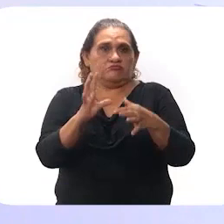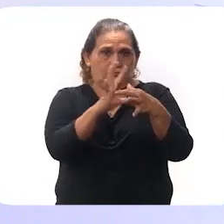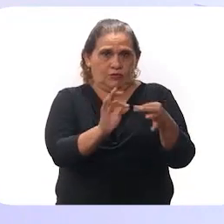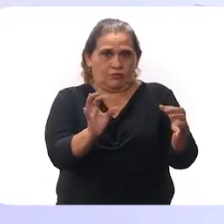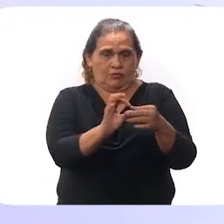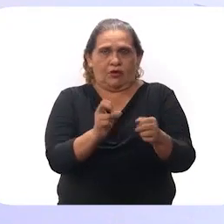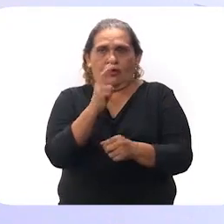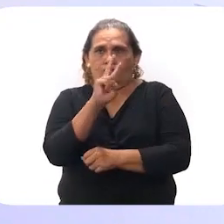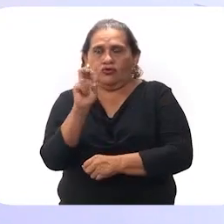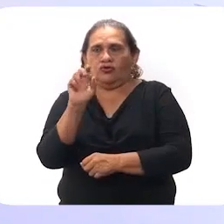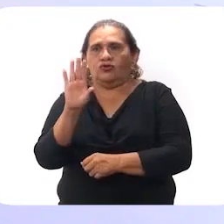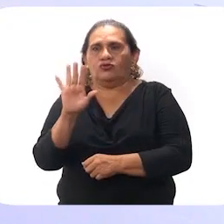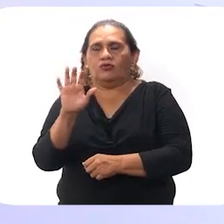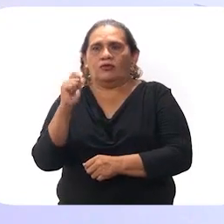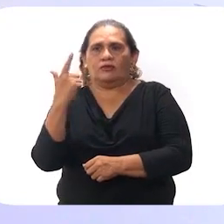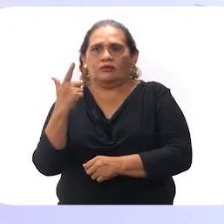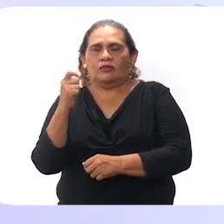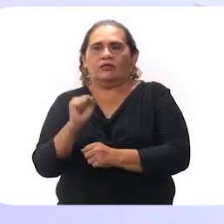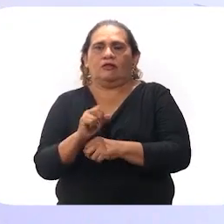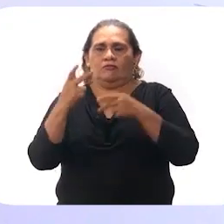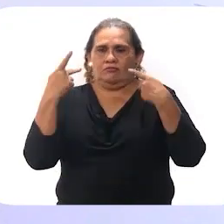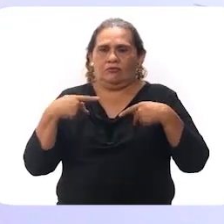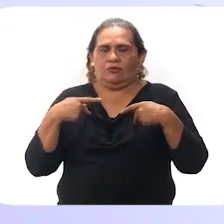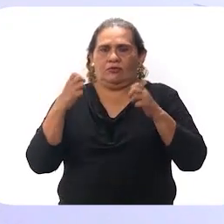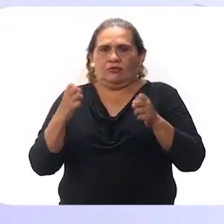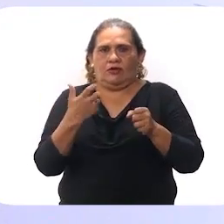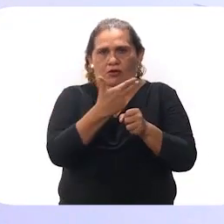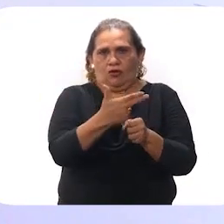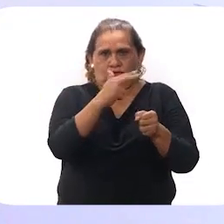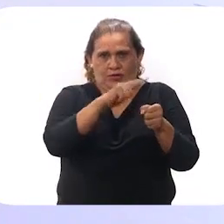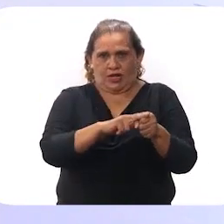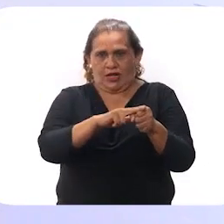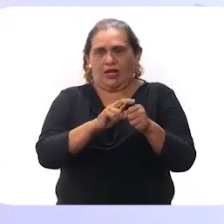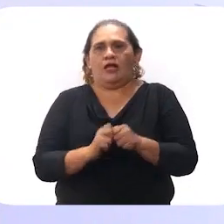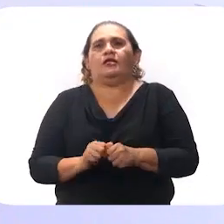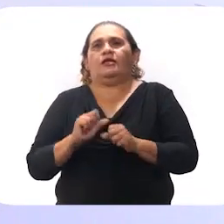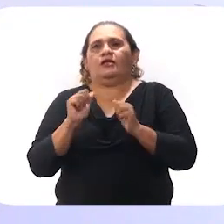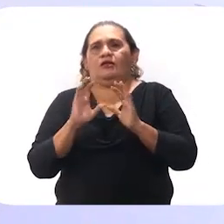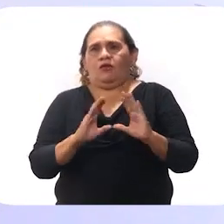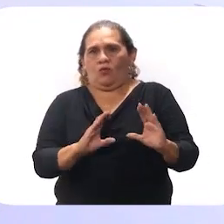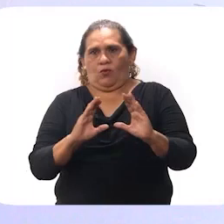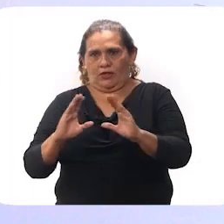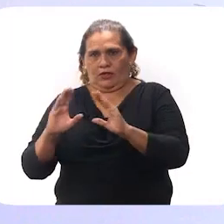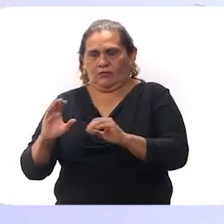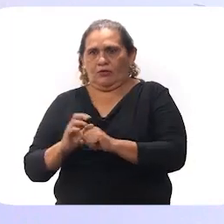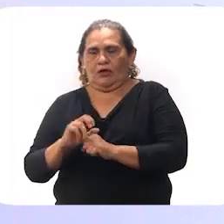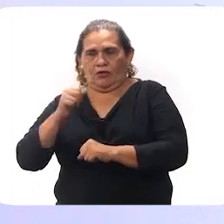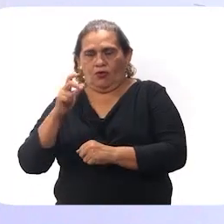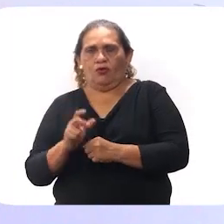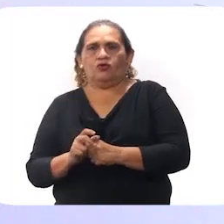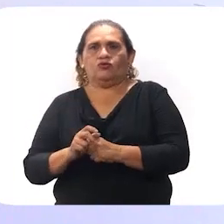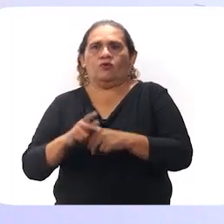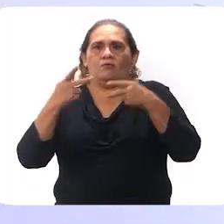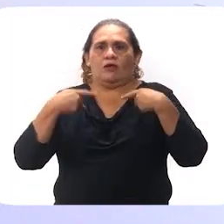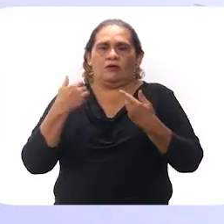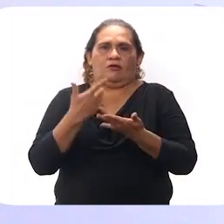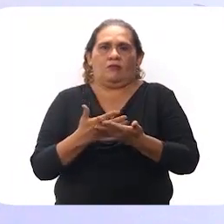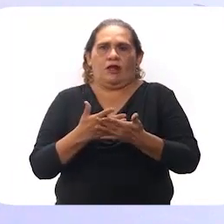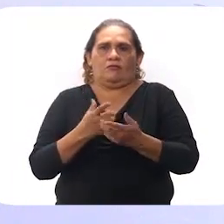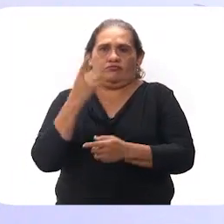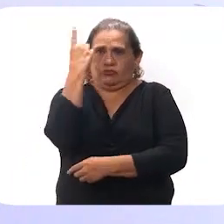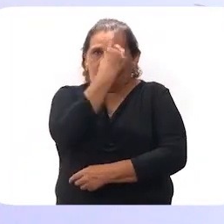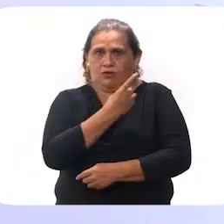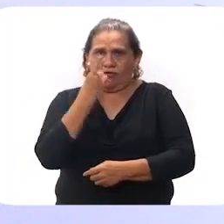mencionó, 257 de los casos positivos están en hospitales públicos y en aislamiento total. Hay otros pacientes a la espera de